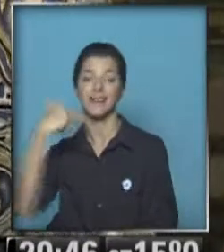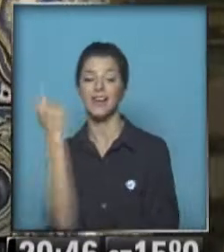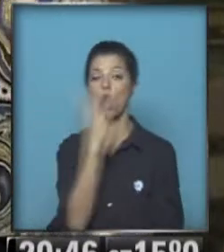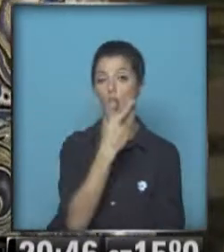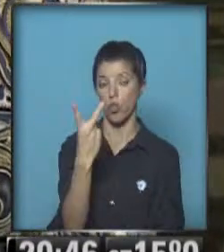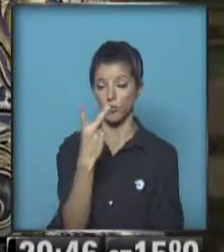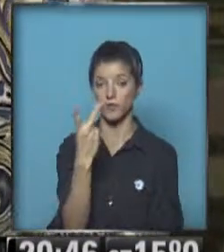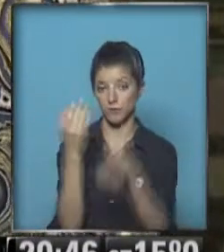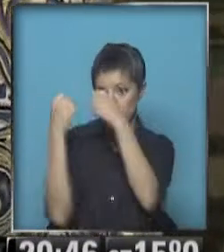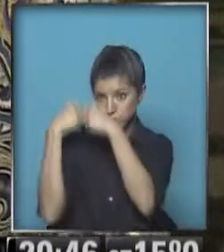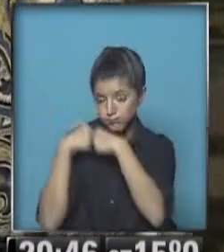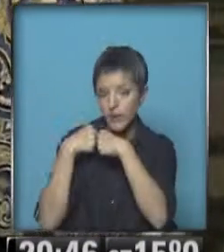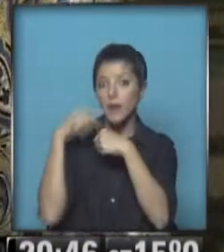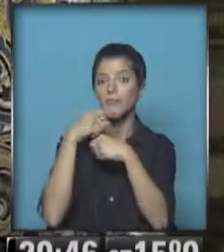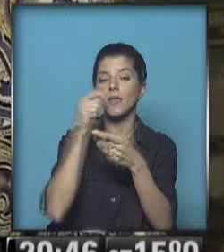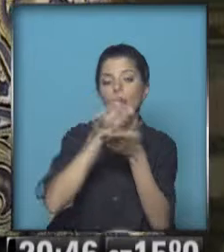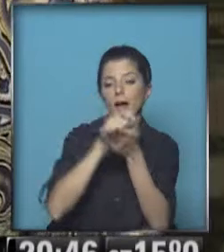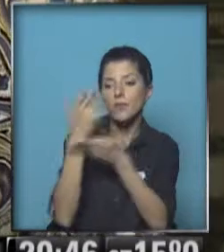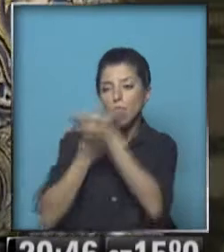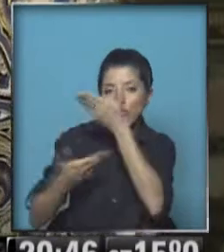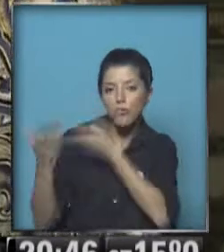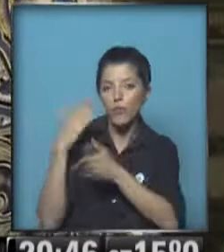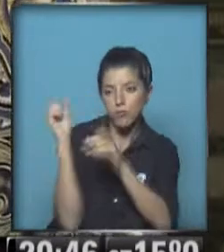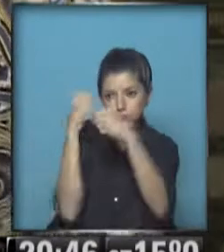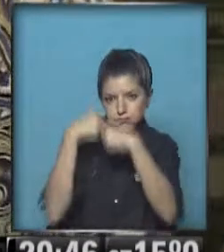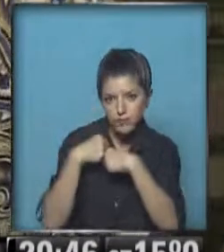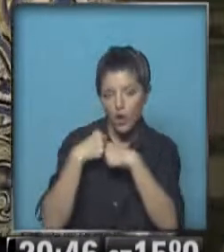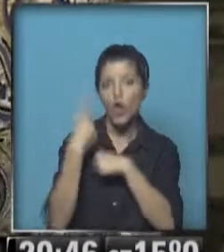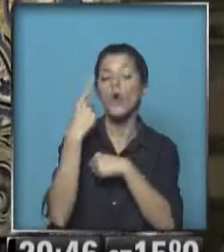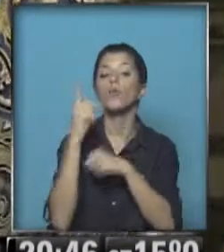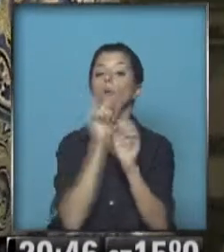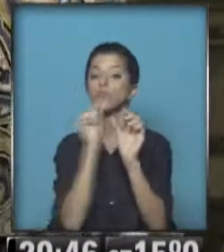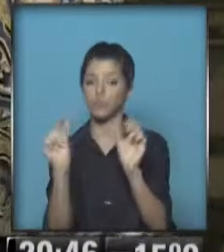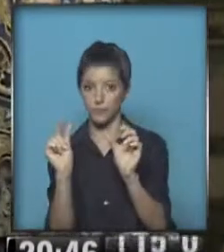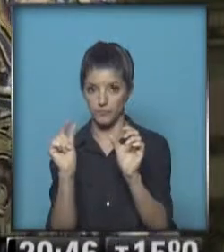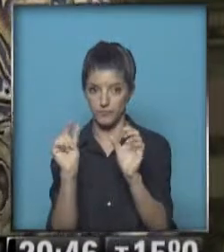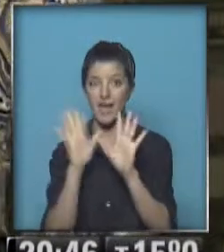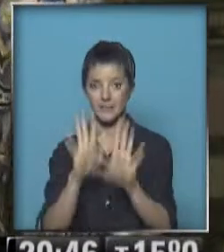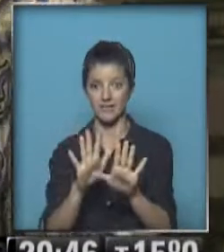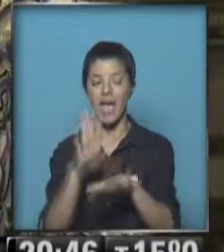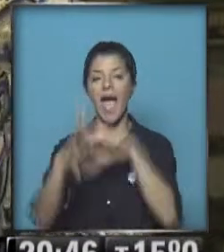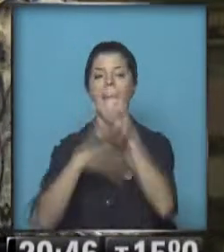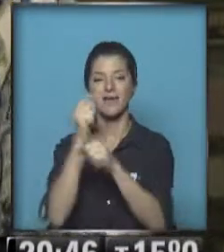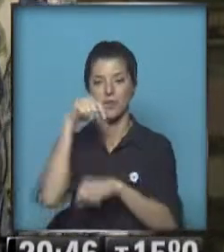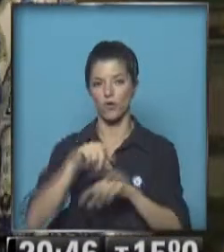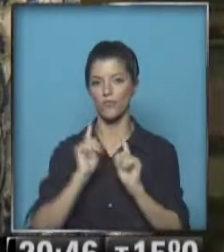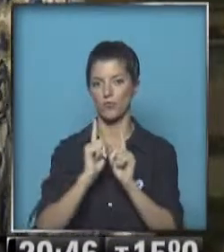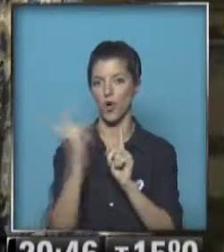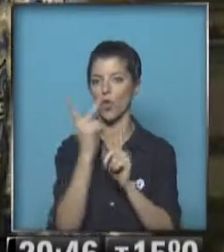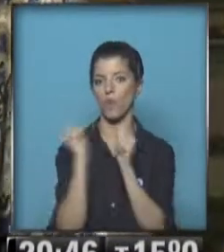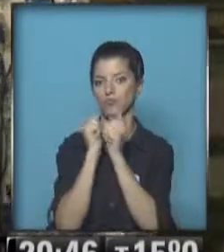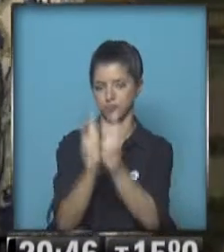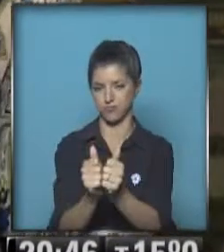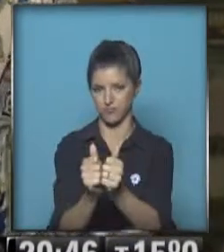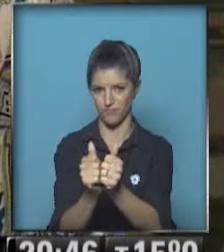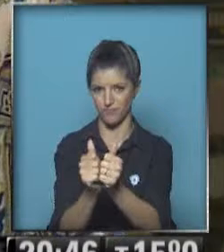detenidos a través de cartas que se mandaban de un modo clandestino con un código llegó la mariposa hasta el día de hoy siguen juntos resistiendo y luchando